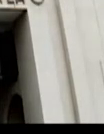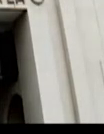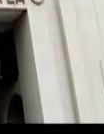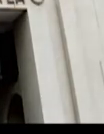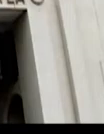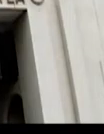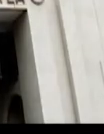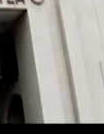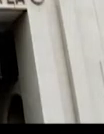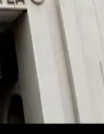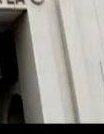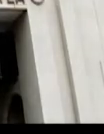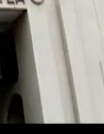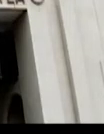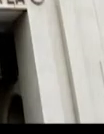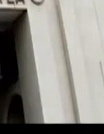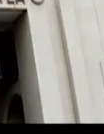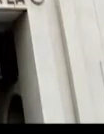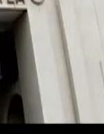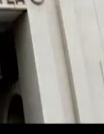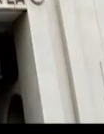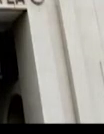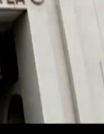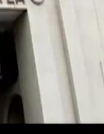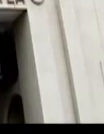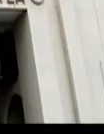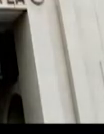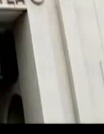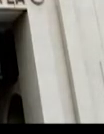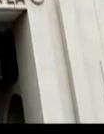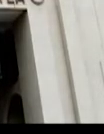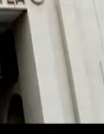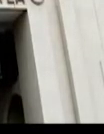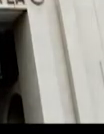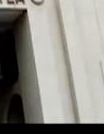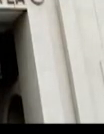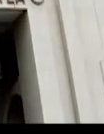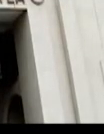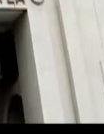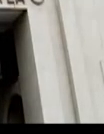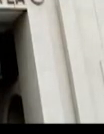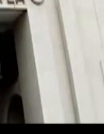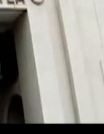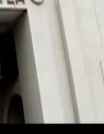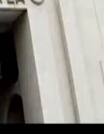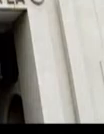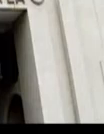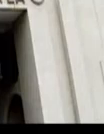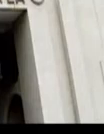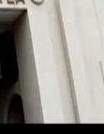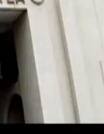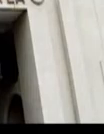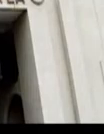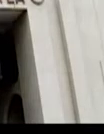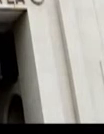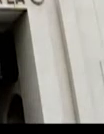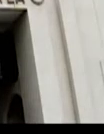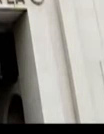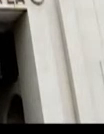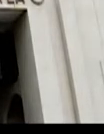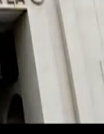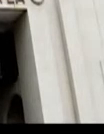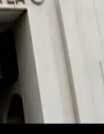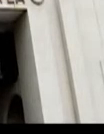vivo y seguimos con esta gran transmisión especial de los primeros Juegos Panamericanos Universitarios Sao Paulo 2018. Yo me despido por lo pronto,